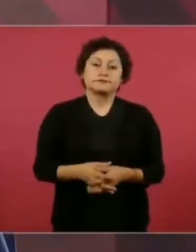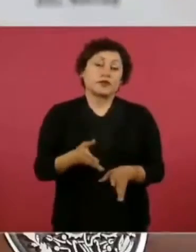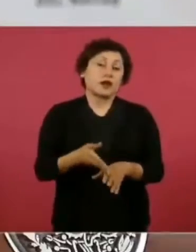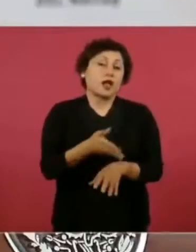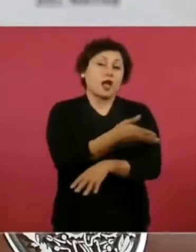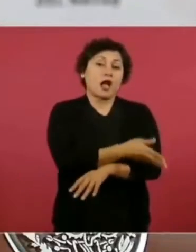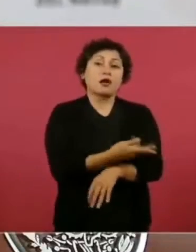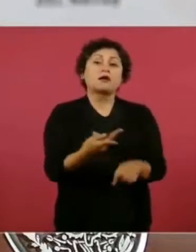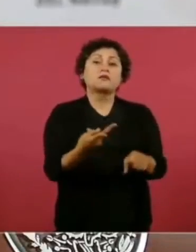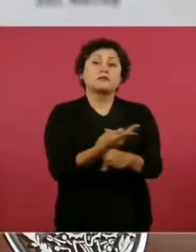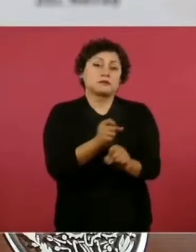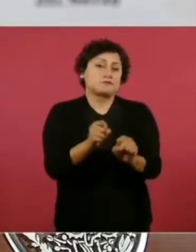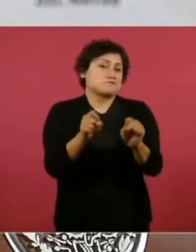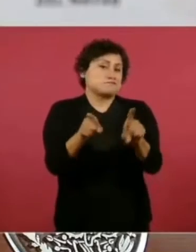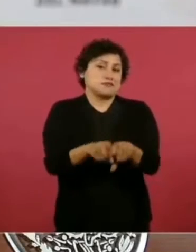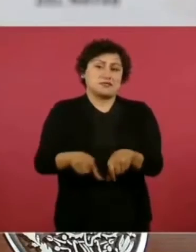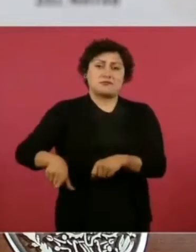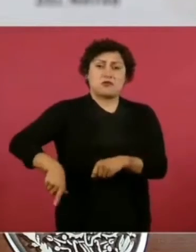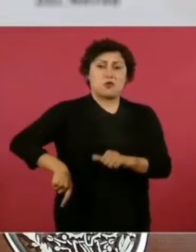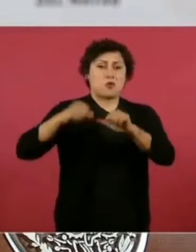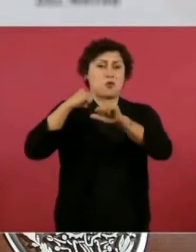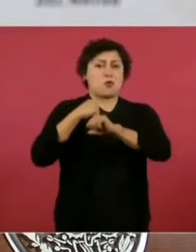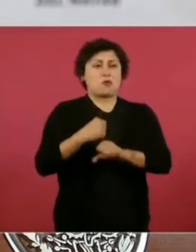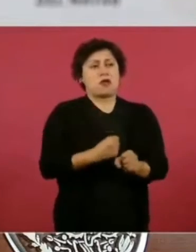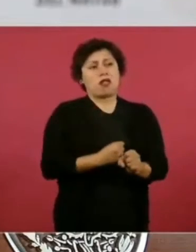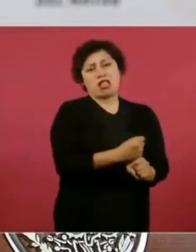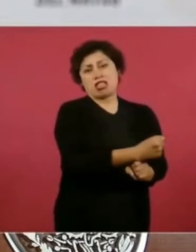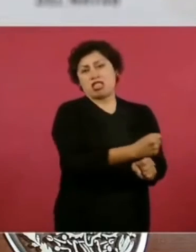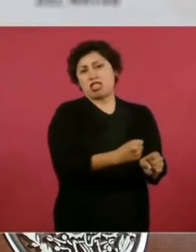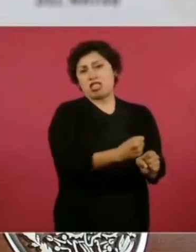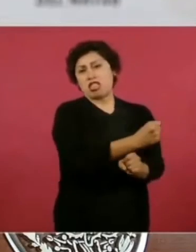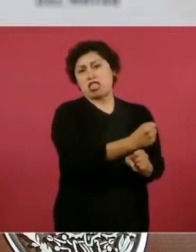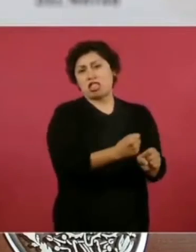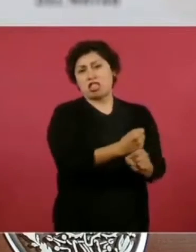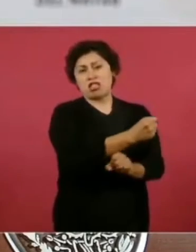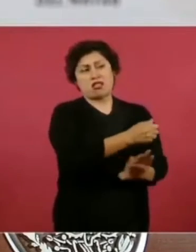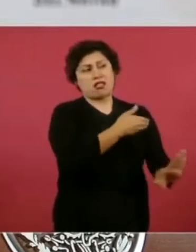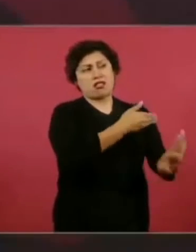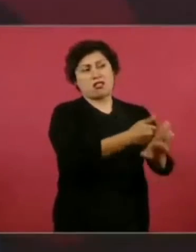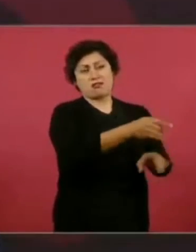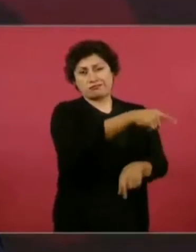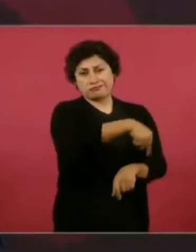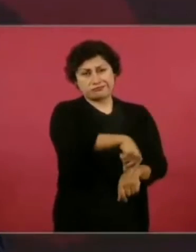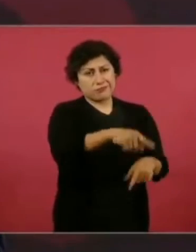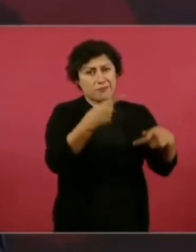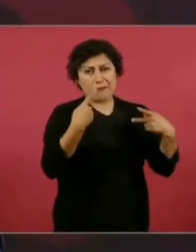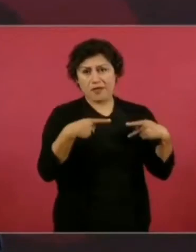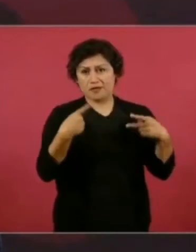torturas, se torturaba a personas,